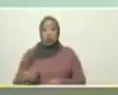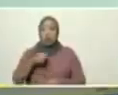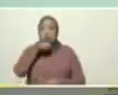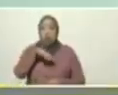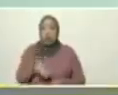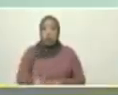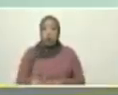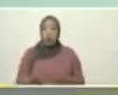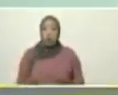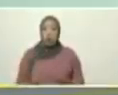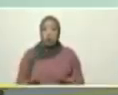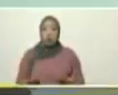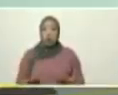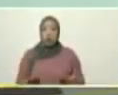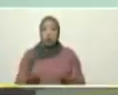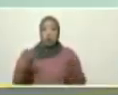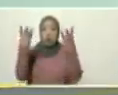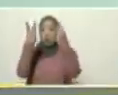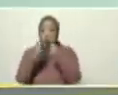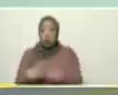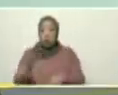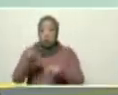magia negra.